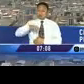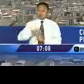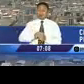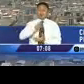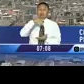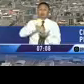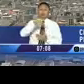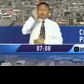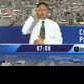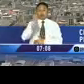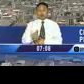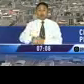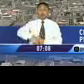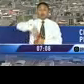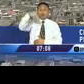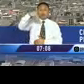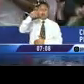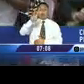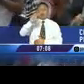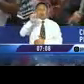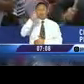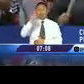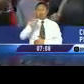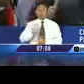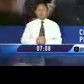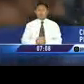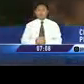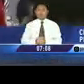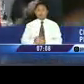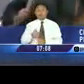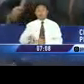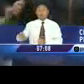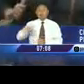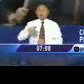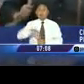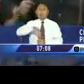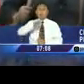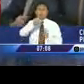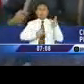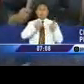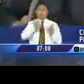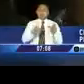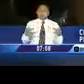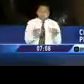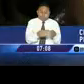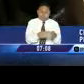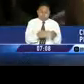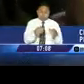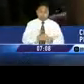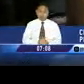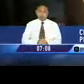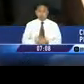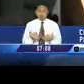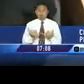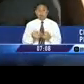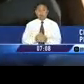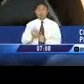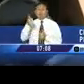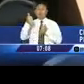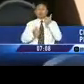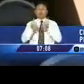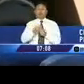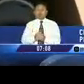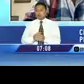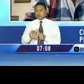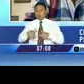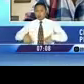Sur, Norte, Valles y las parroquias rurales. Algunos de estos concentran una mayor cantidad de votantes que otros, lo cual pone en la mira de los candidatos a